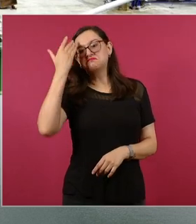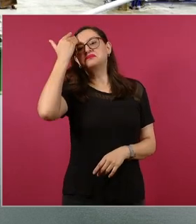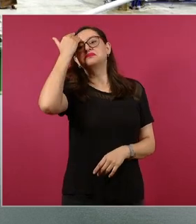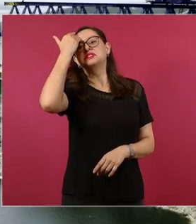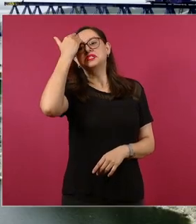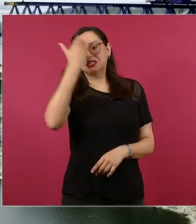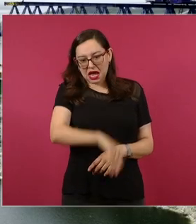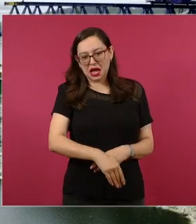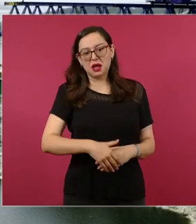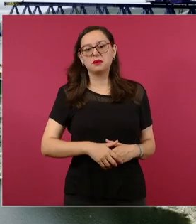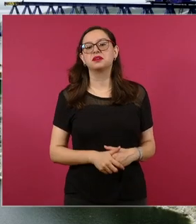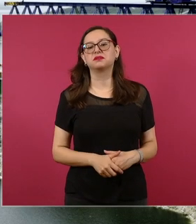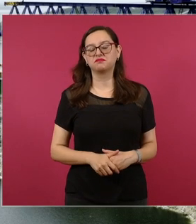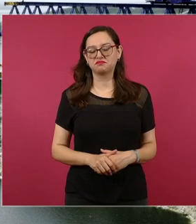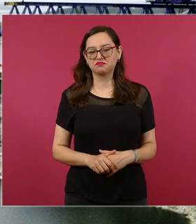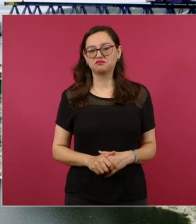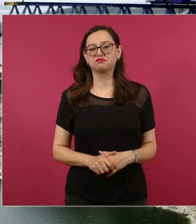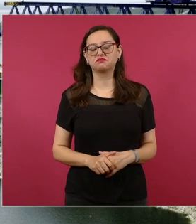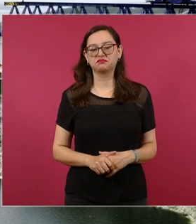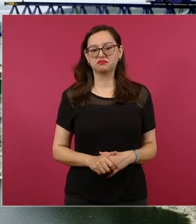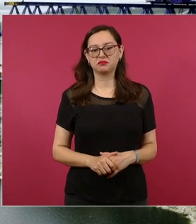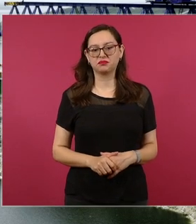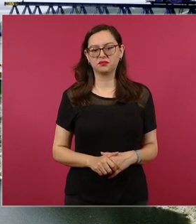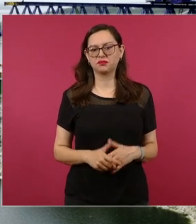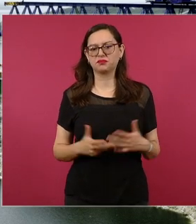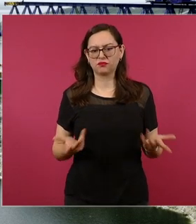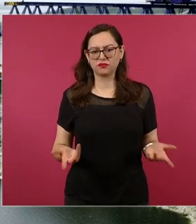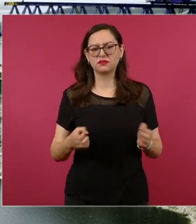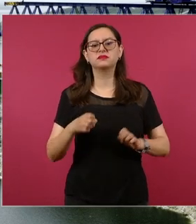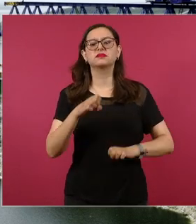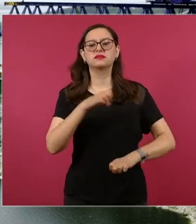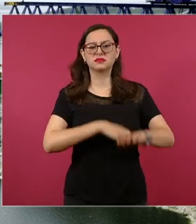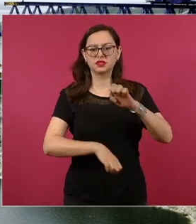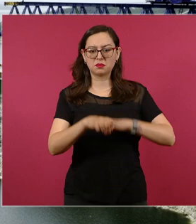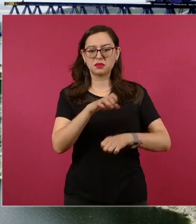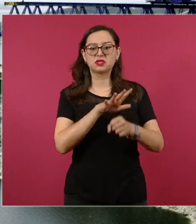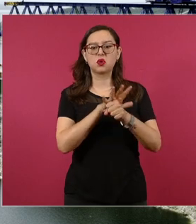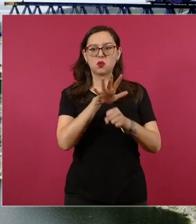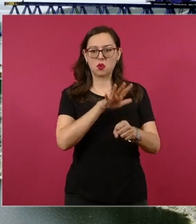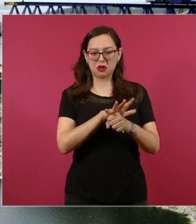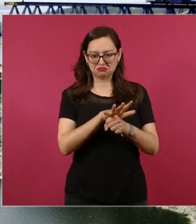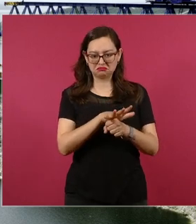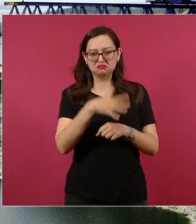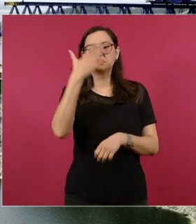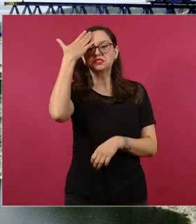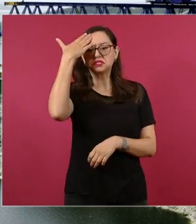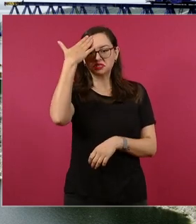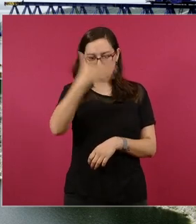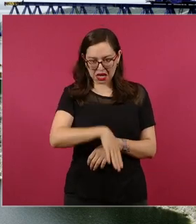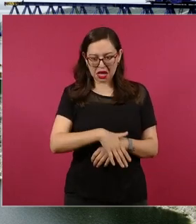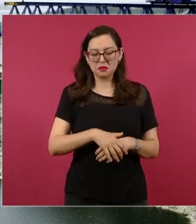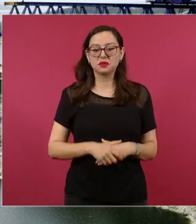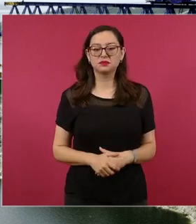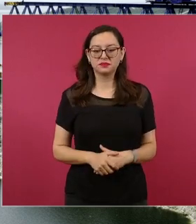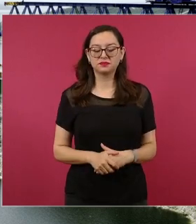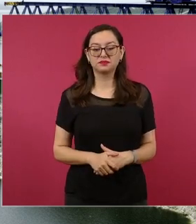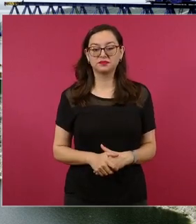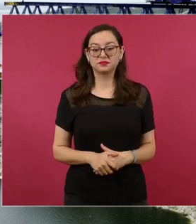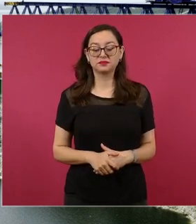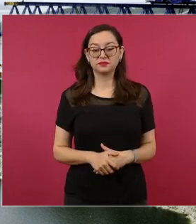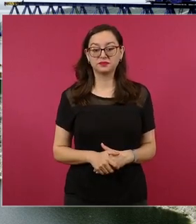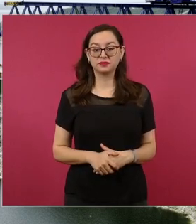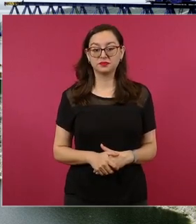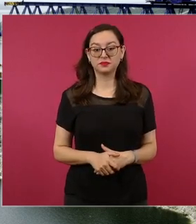Incluso sabe qué empresa es. Es una empresa mexicana. Acaba de fallecer el